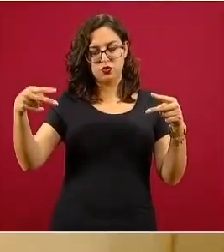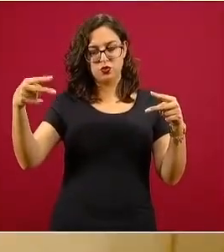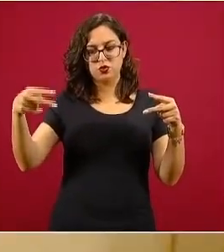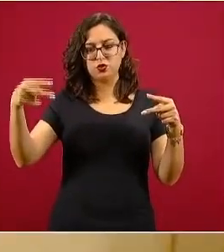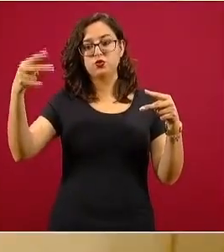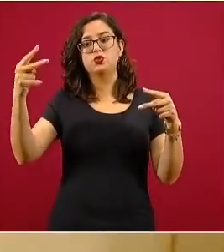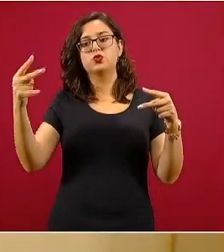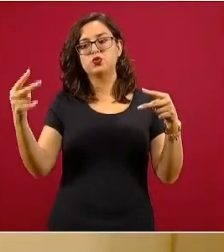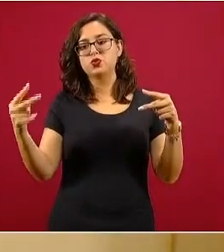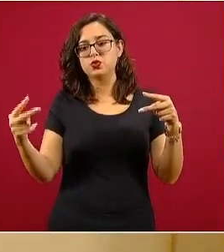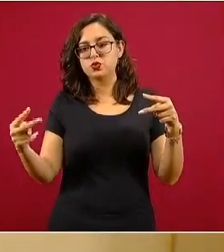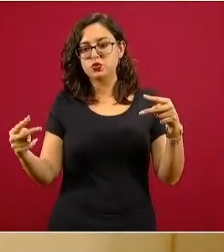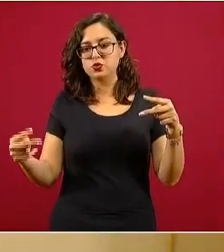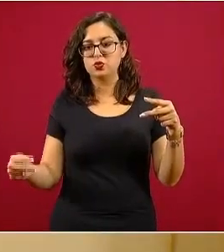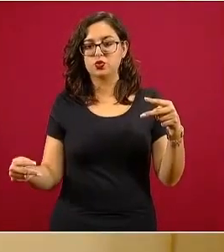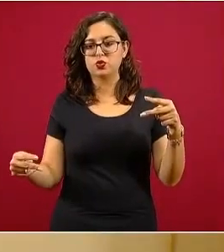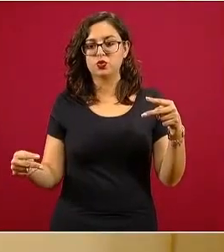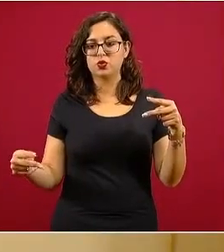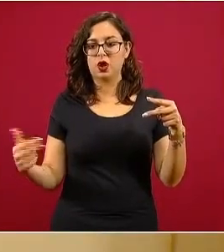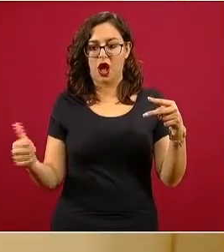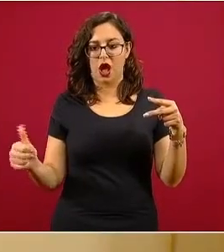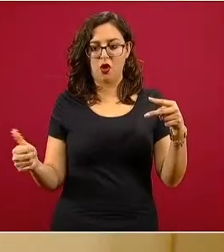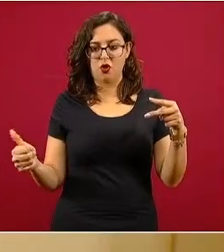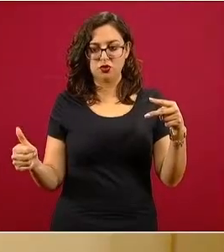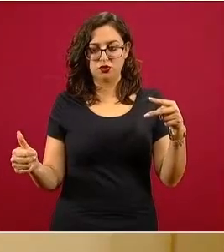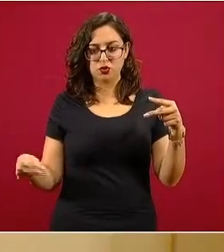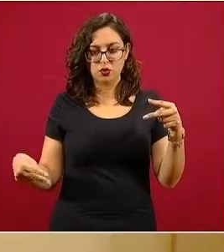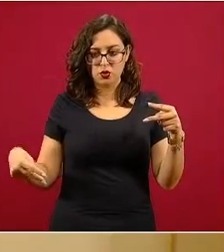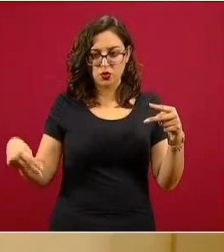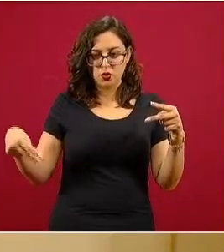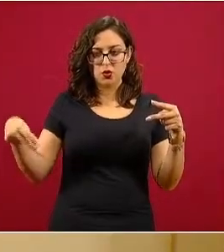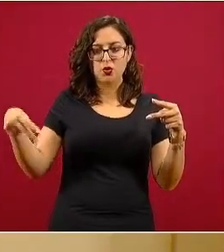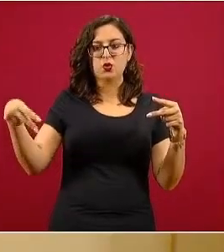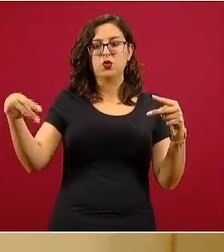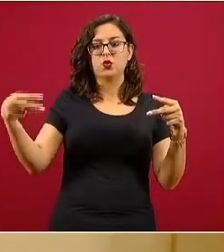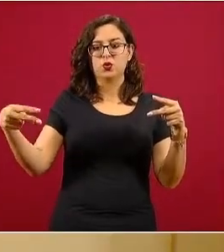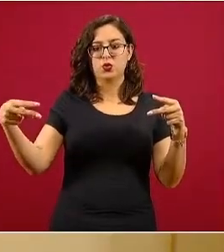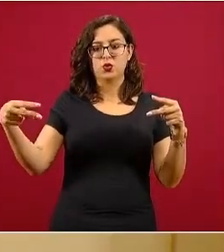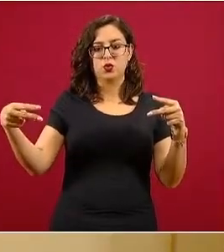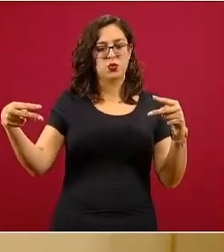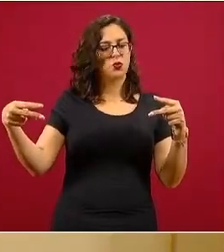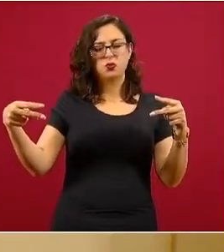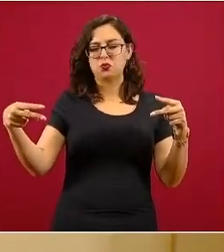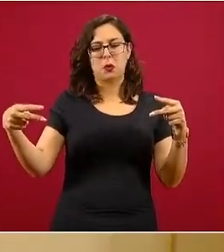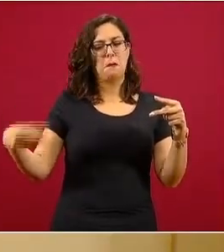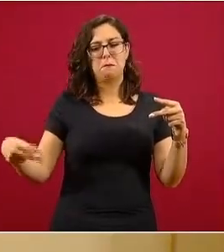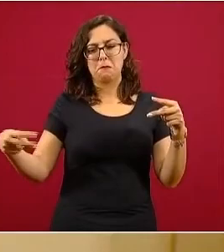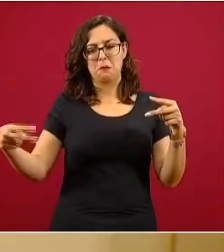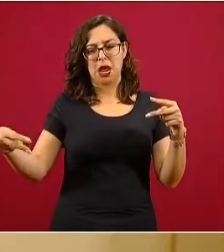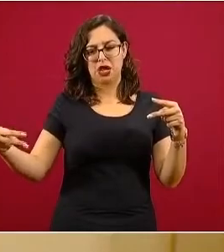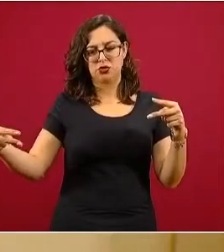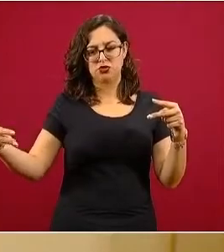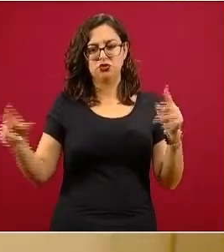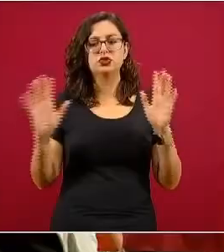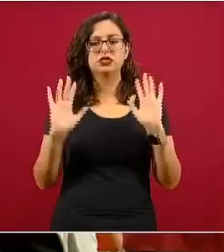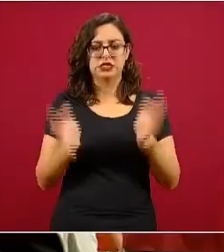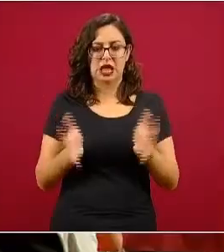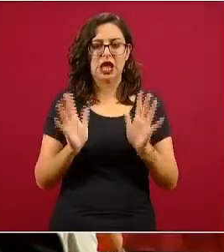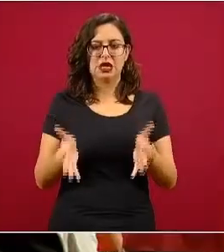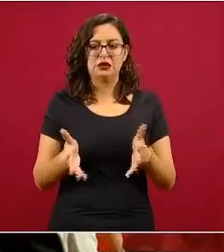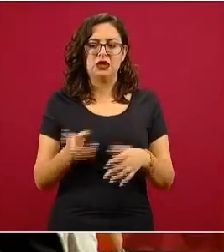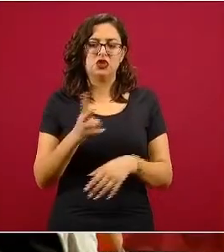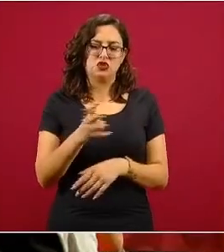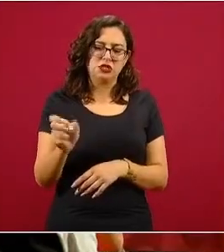un descenso otra vez al iniciar agosto y parece que ya no llegan a los niveles que tenían previamente de más